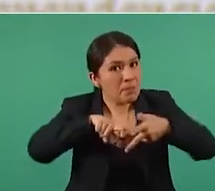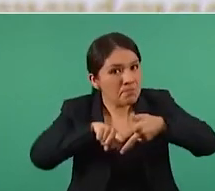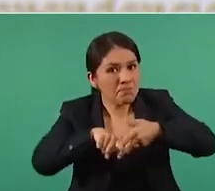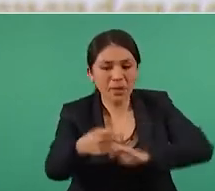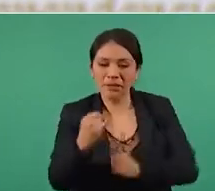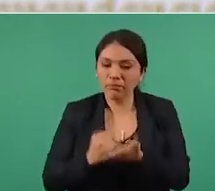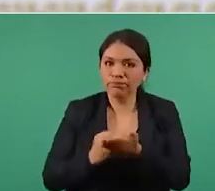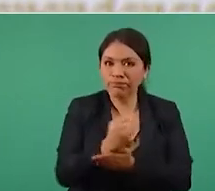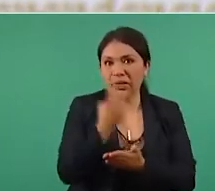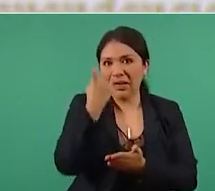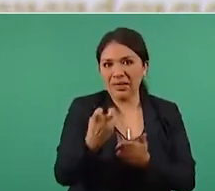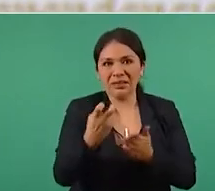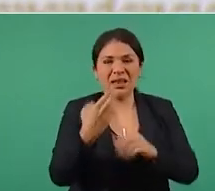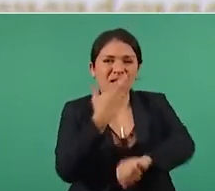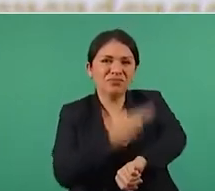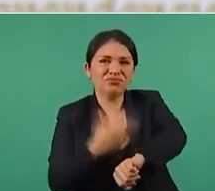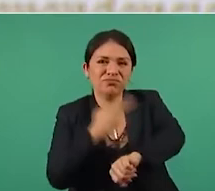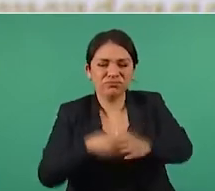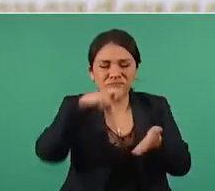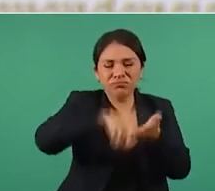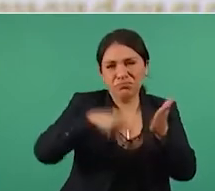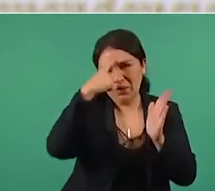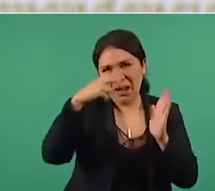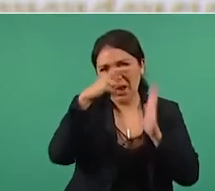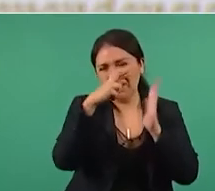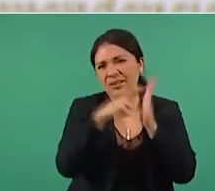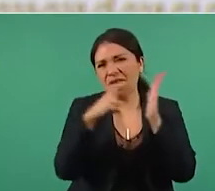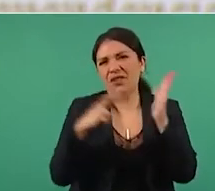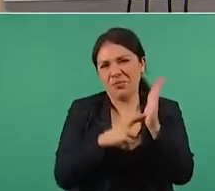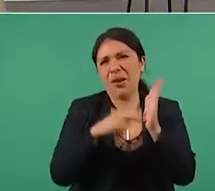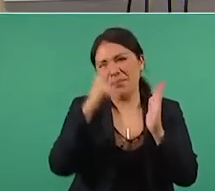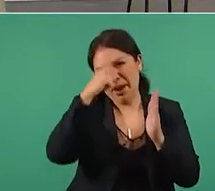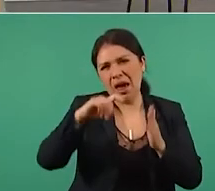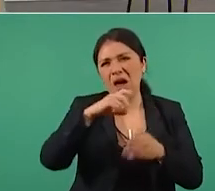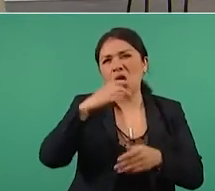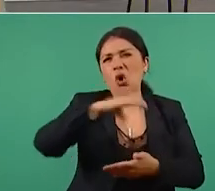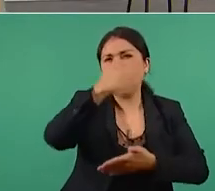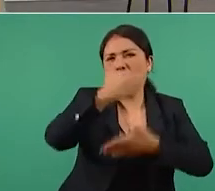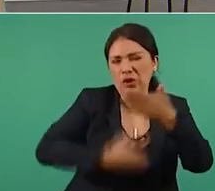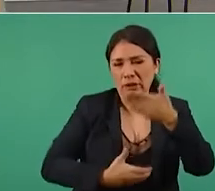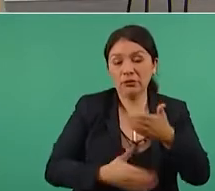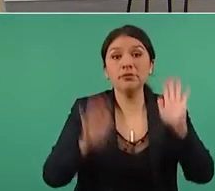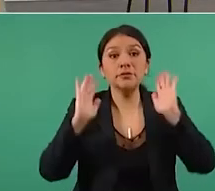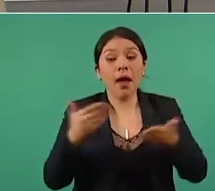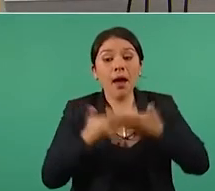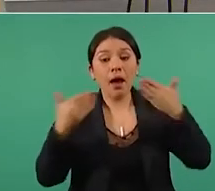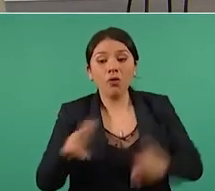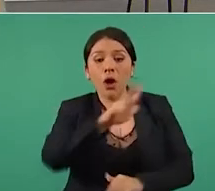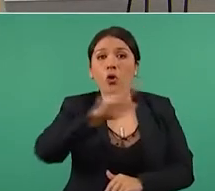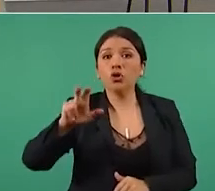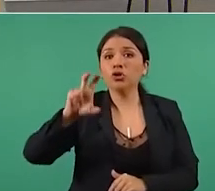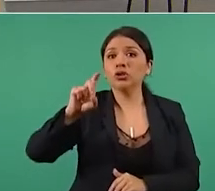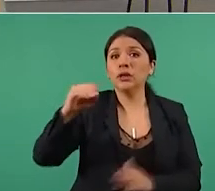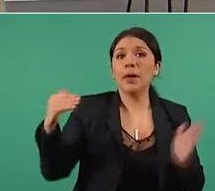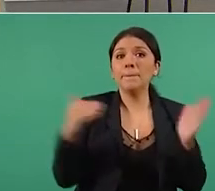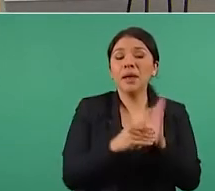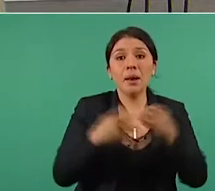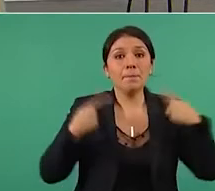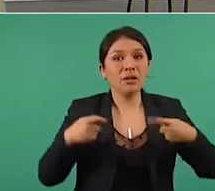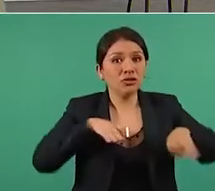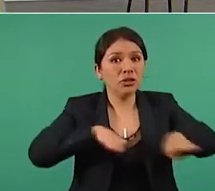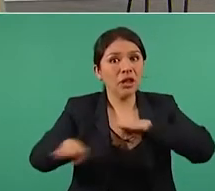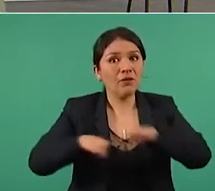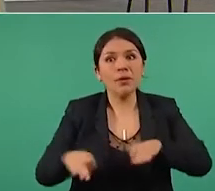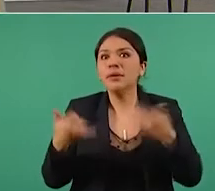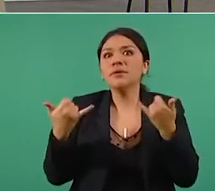vigor de la reforma en materia de subcontratación, 830 mil trabajadores han salido del